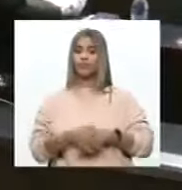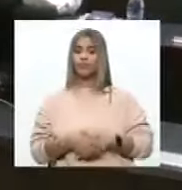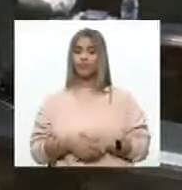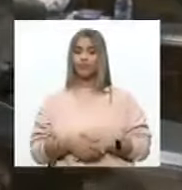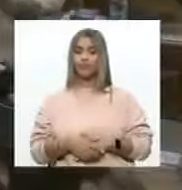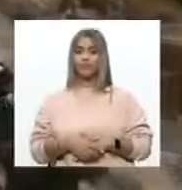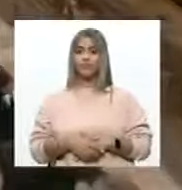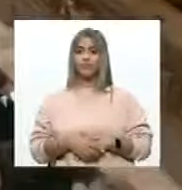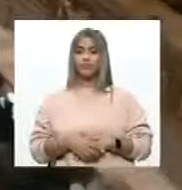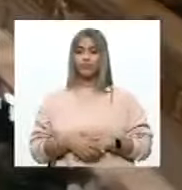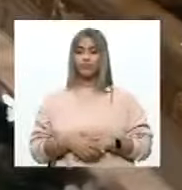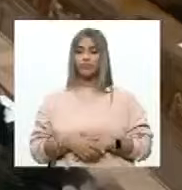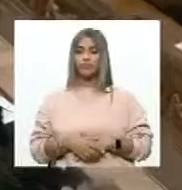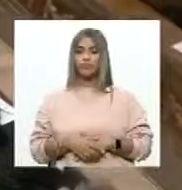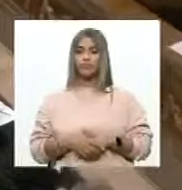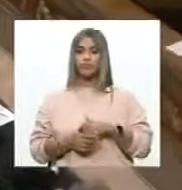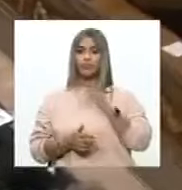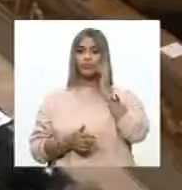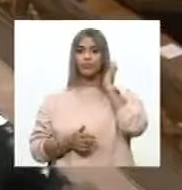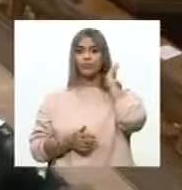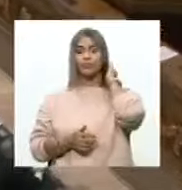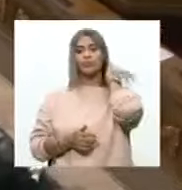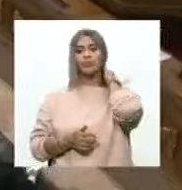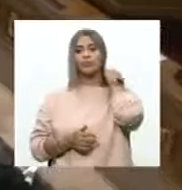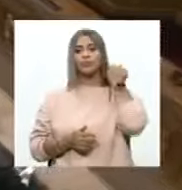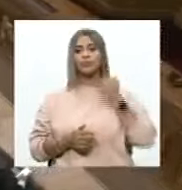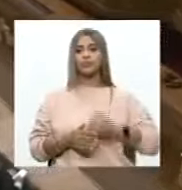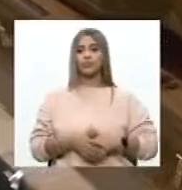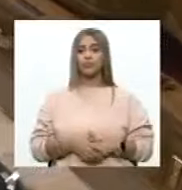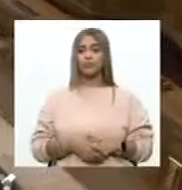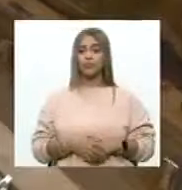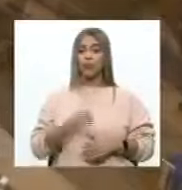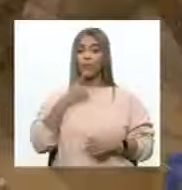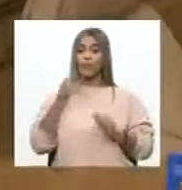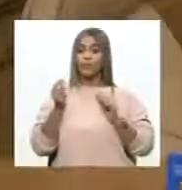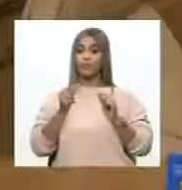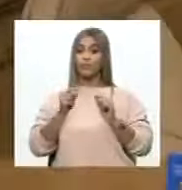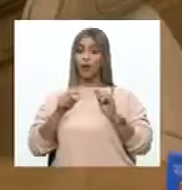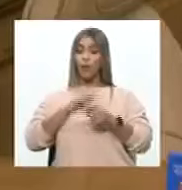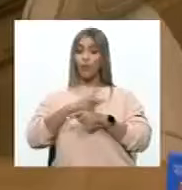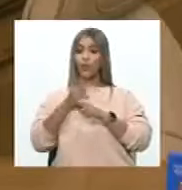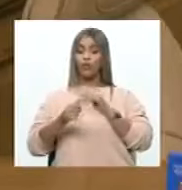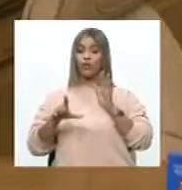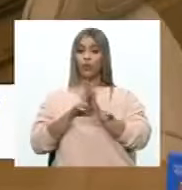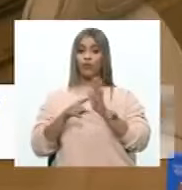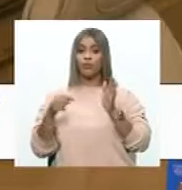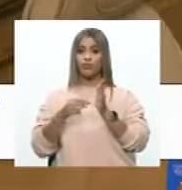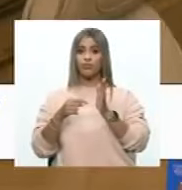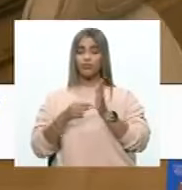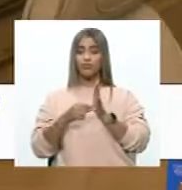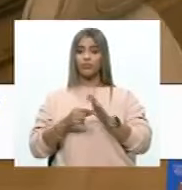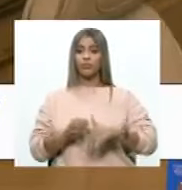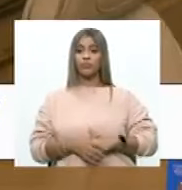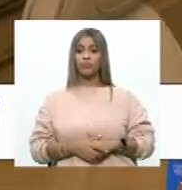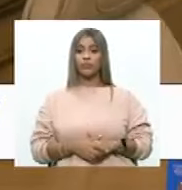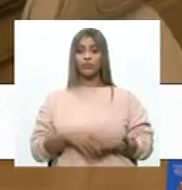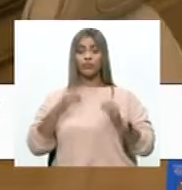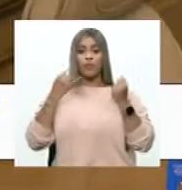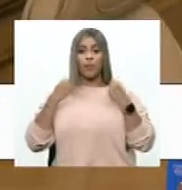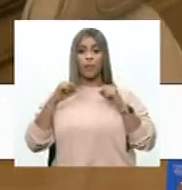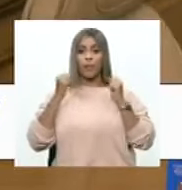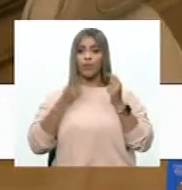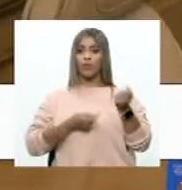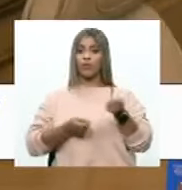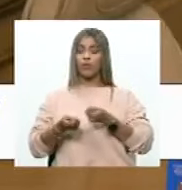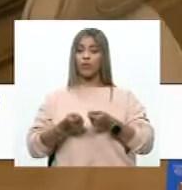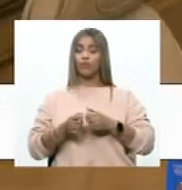día, ciudadana secretaria. Primera discusión del proyecto de ley especial de endeudamiento complementaria para el ejercicio